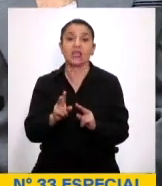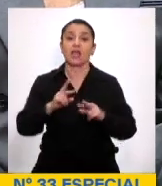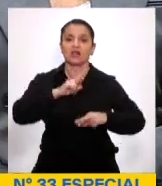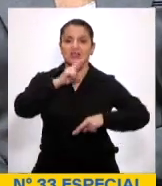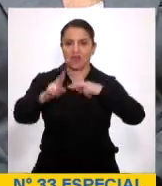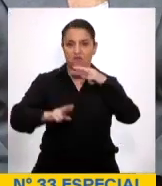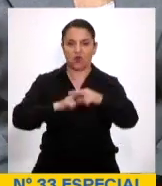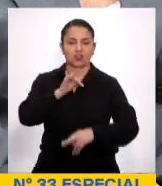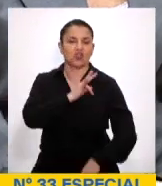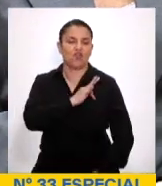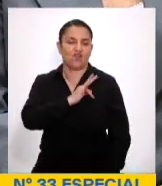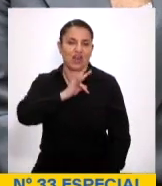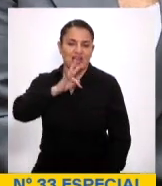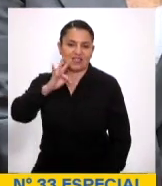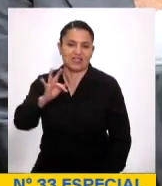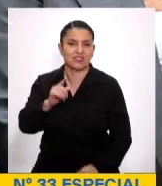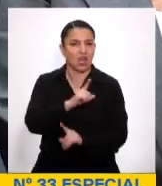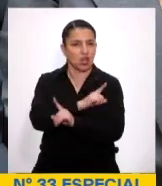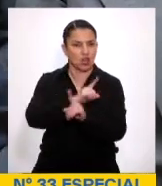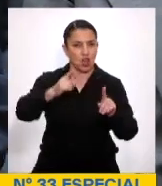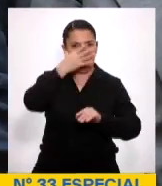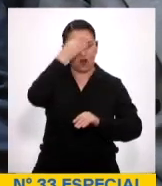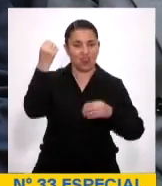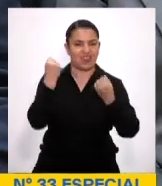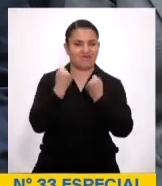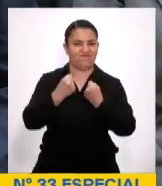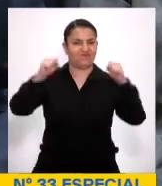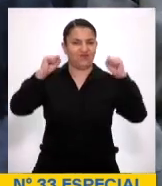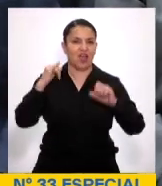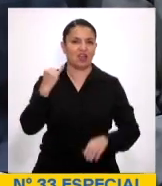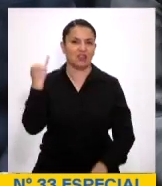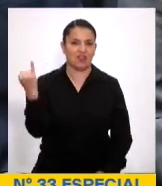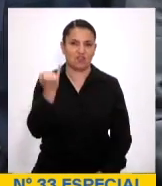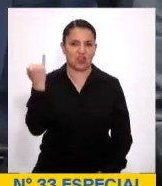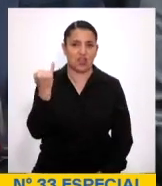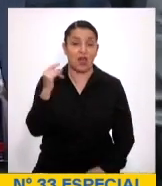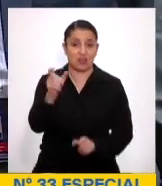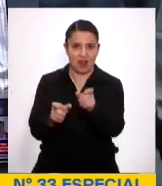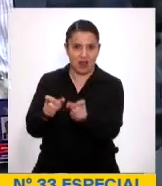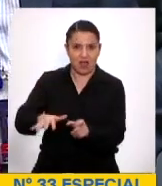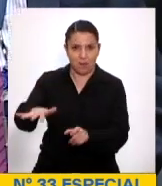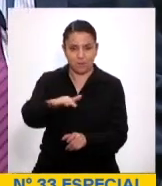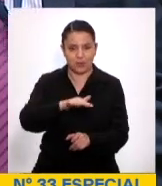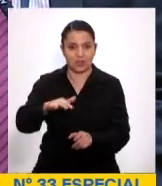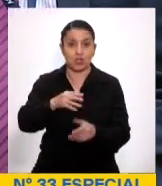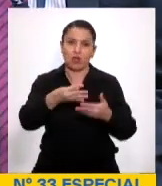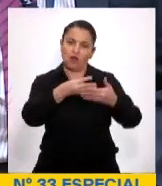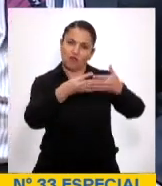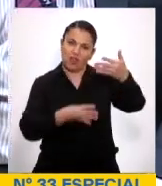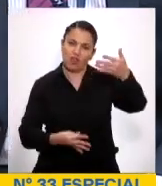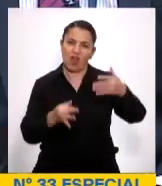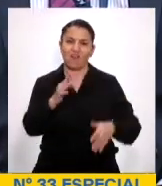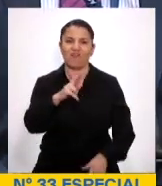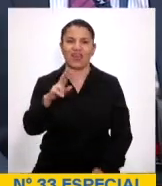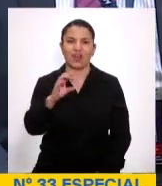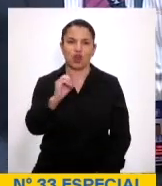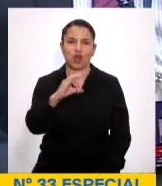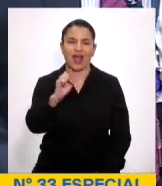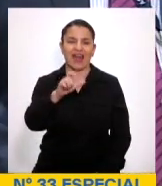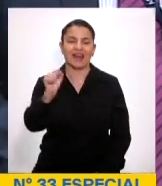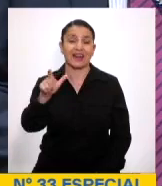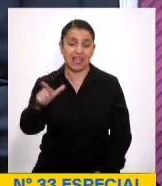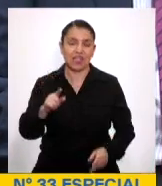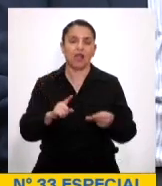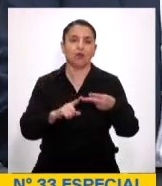Francesa para que no se olvidase El Triunfo de la soberanía popular periódicos de la época como el ferrocarril la libertad electoral y